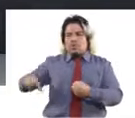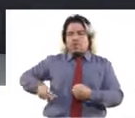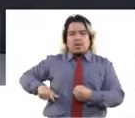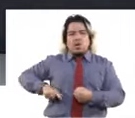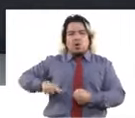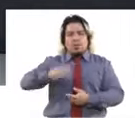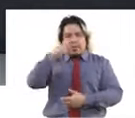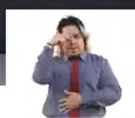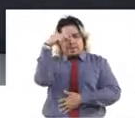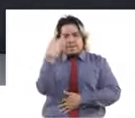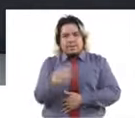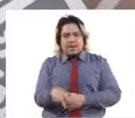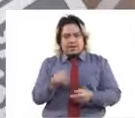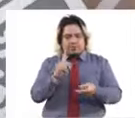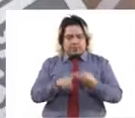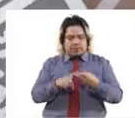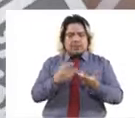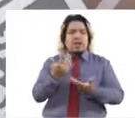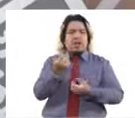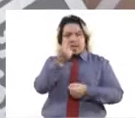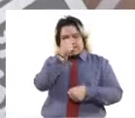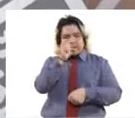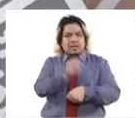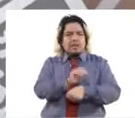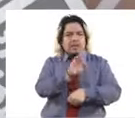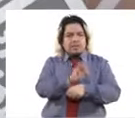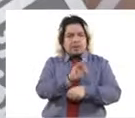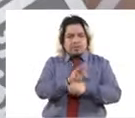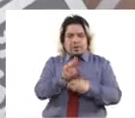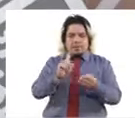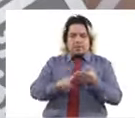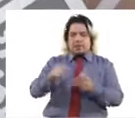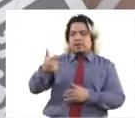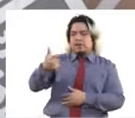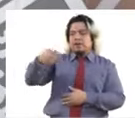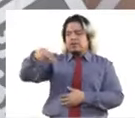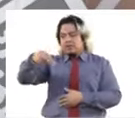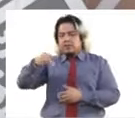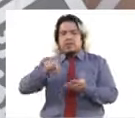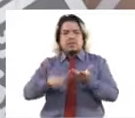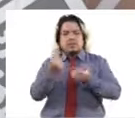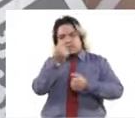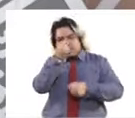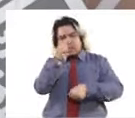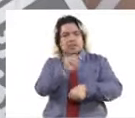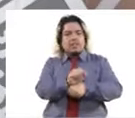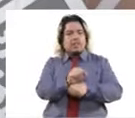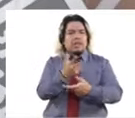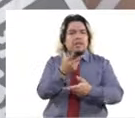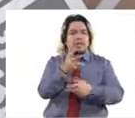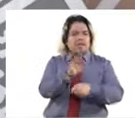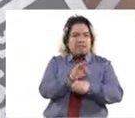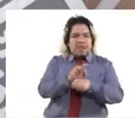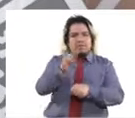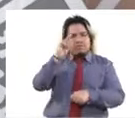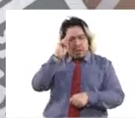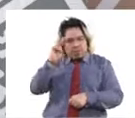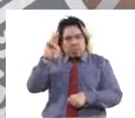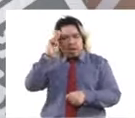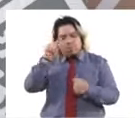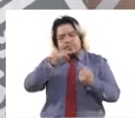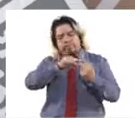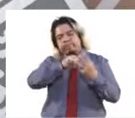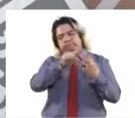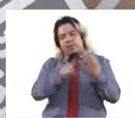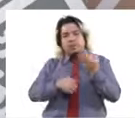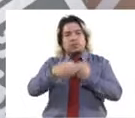la Secretaría de Seguridad Pública, la Guardia Nacional, la Secretaría de Defensa, la Secretaría de Marina, pero